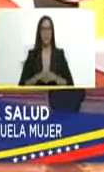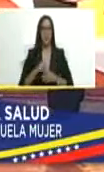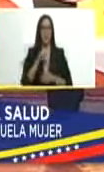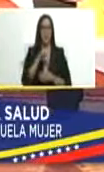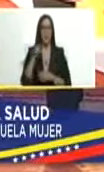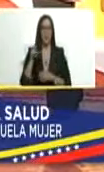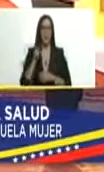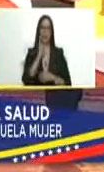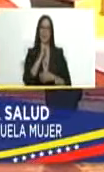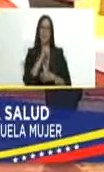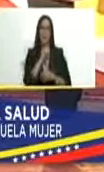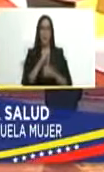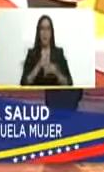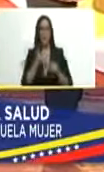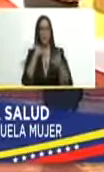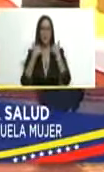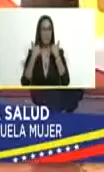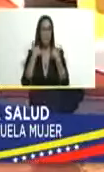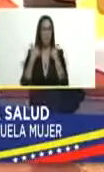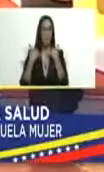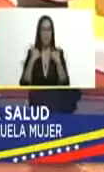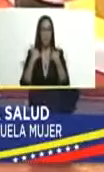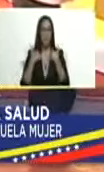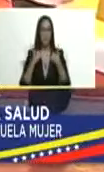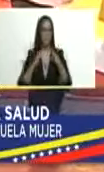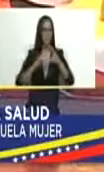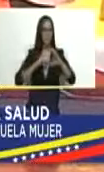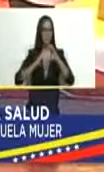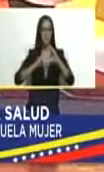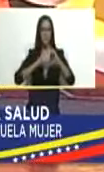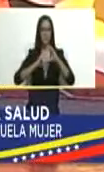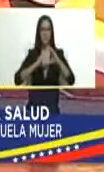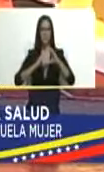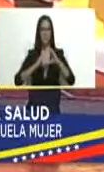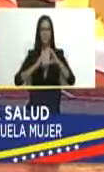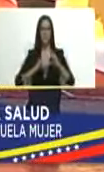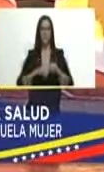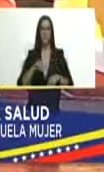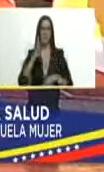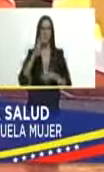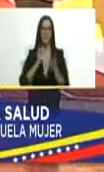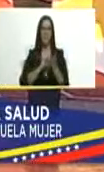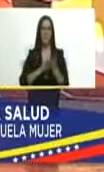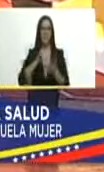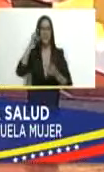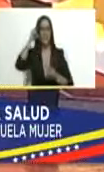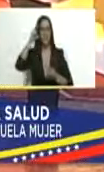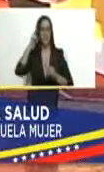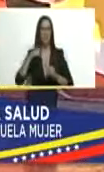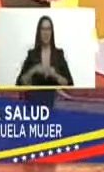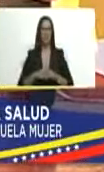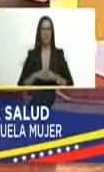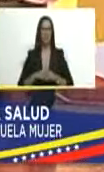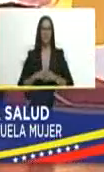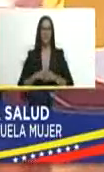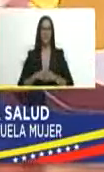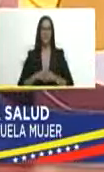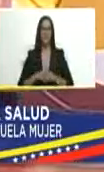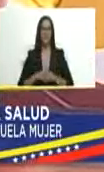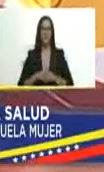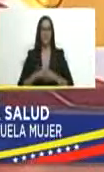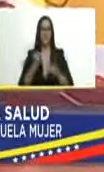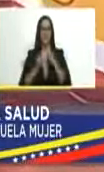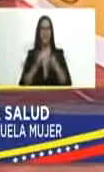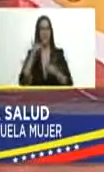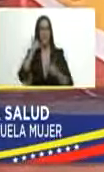Ustedes se llaman, se intercambian los teléfonos y se llaman tres veces al día. Así me hizo Chávez a